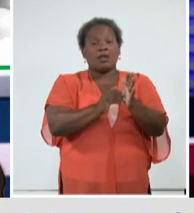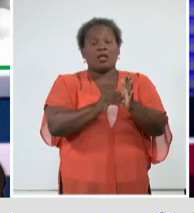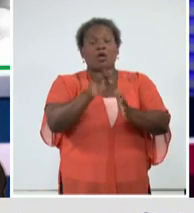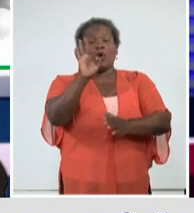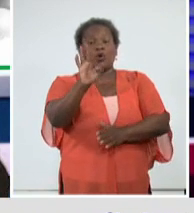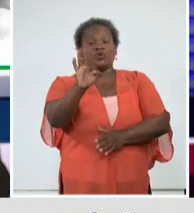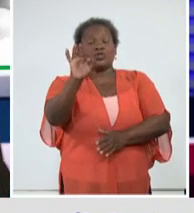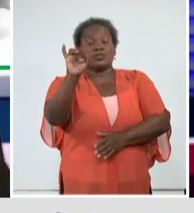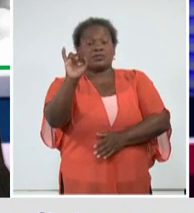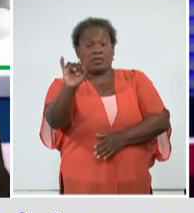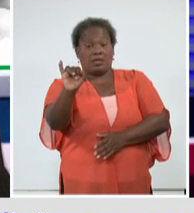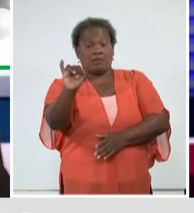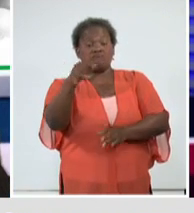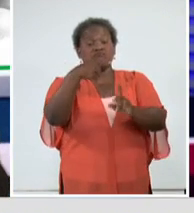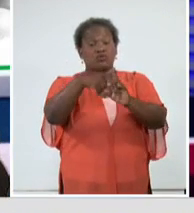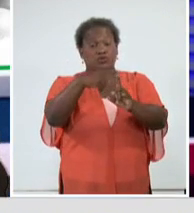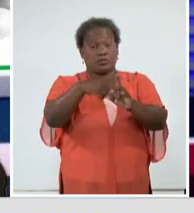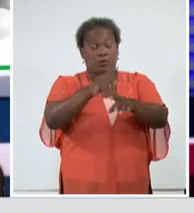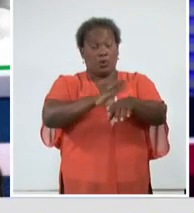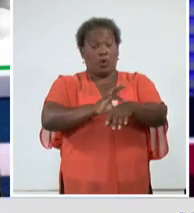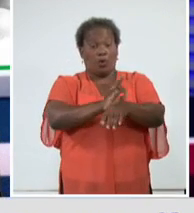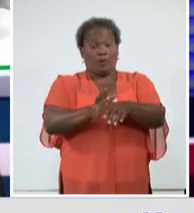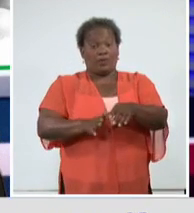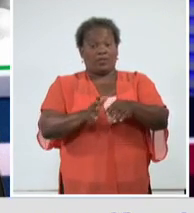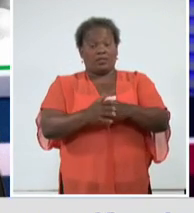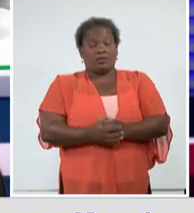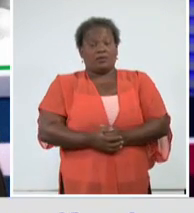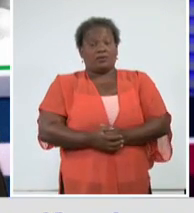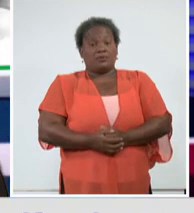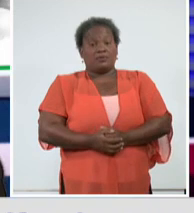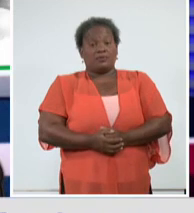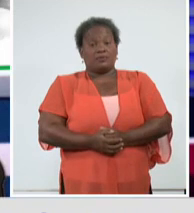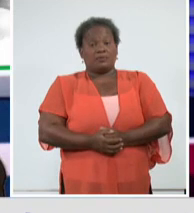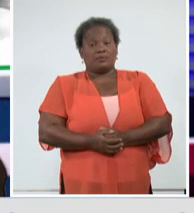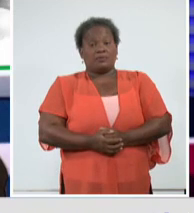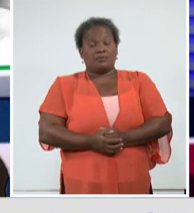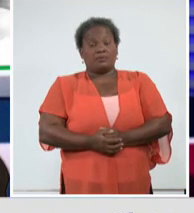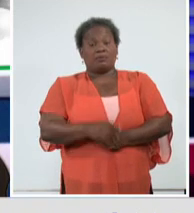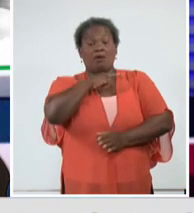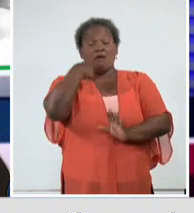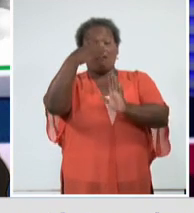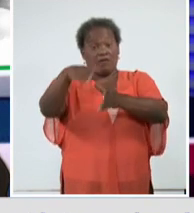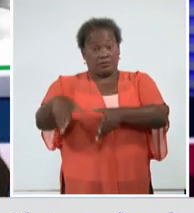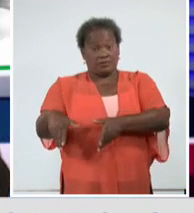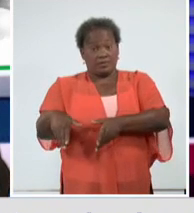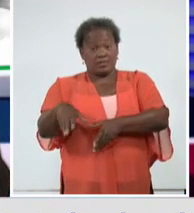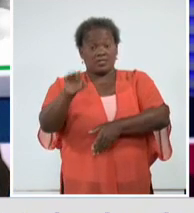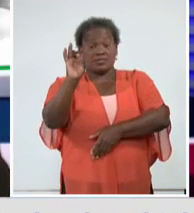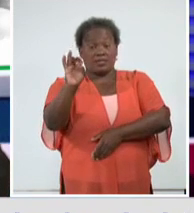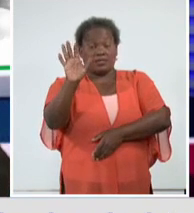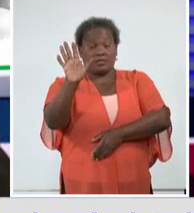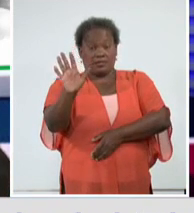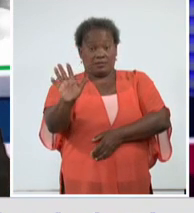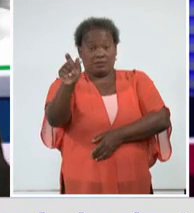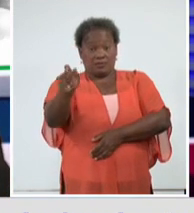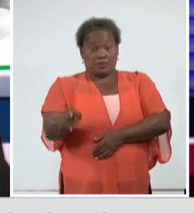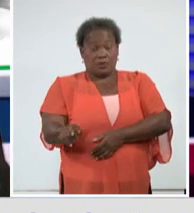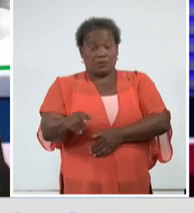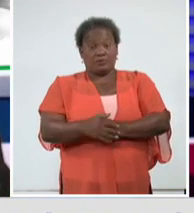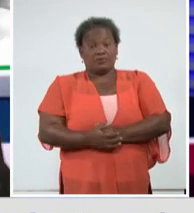8.886 casos positivos a la COVID-19. Fallecen 75 personas